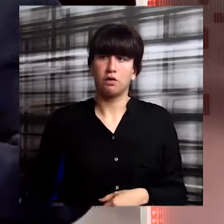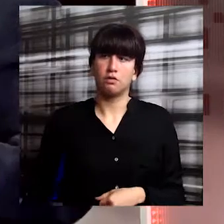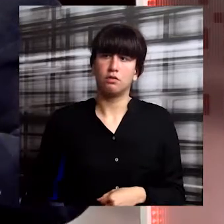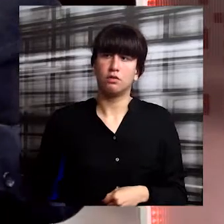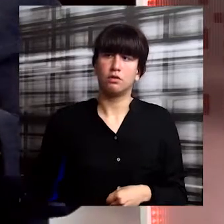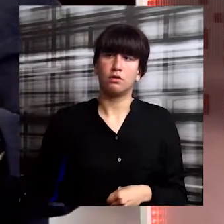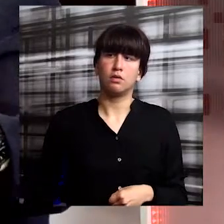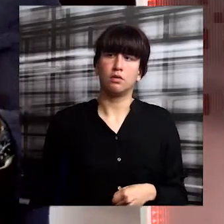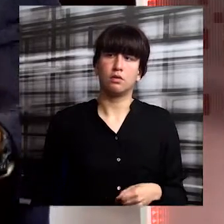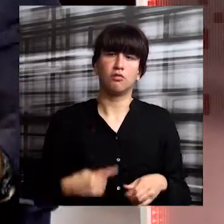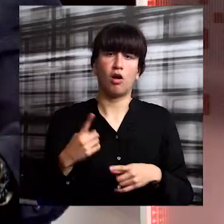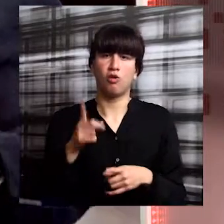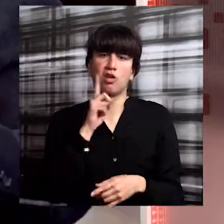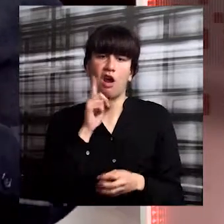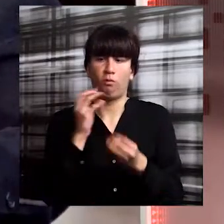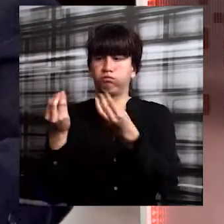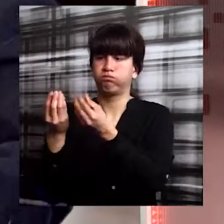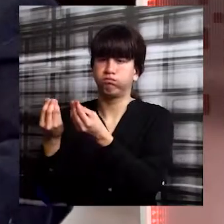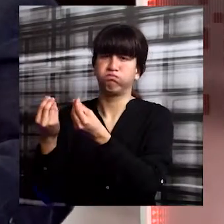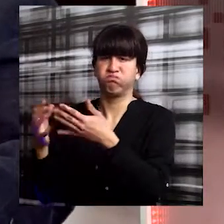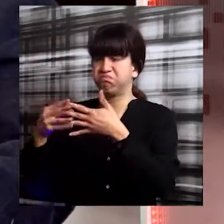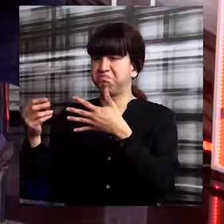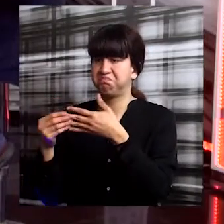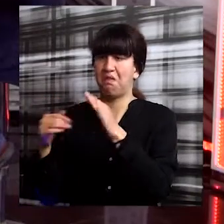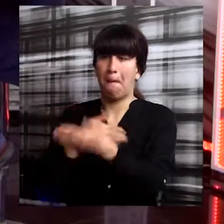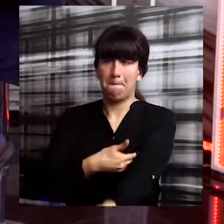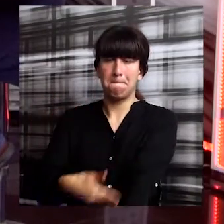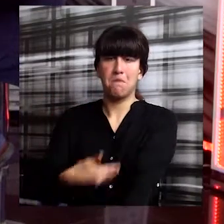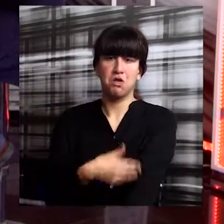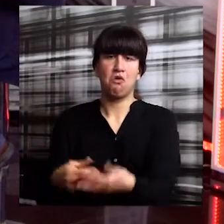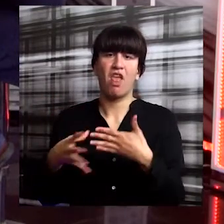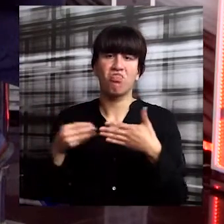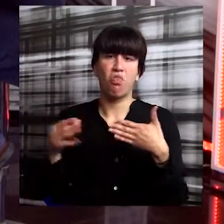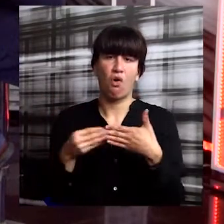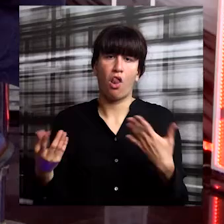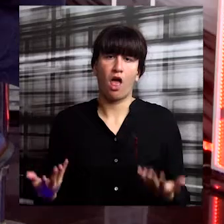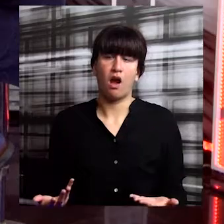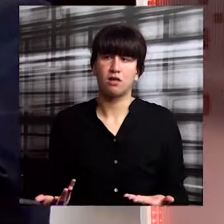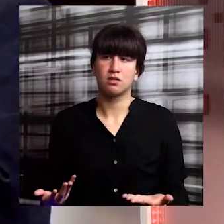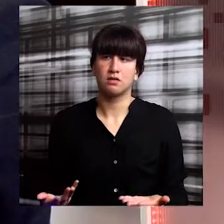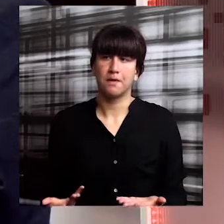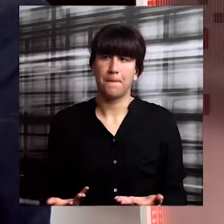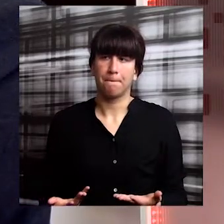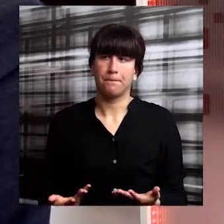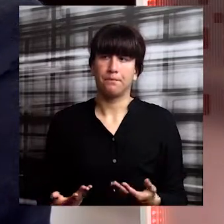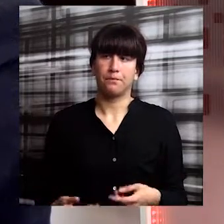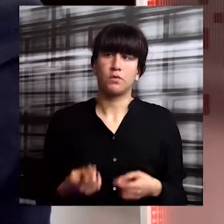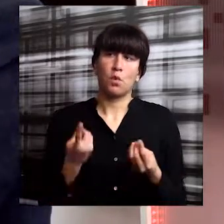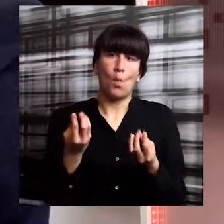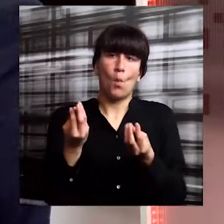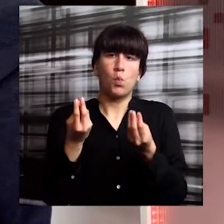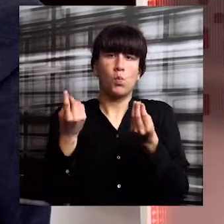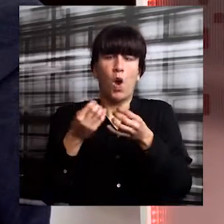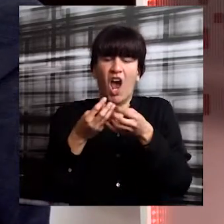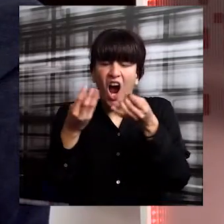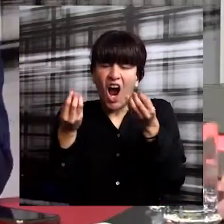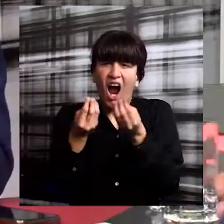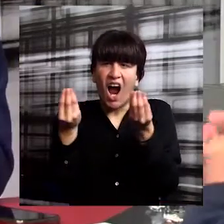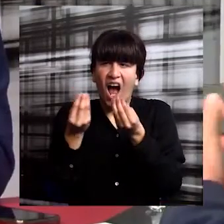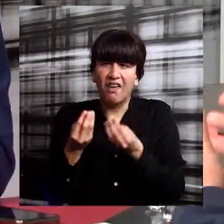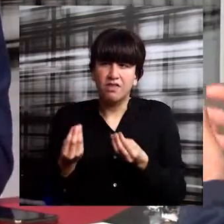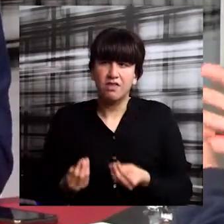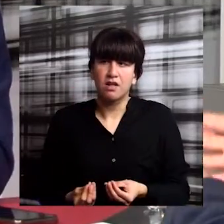vienen tantos miles de millones de dólares para paliar esta situación. Pero ¿de qué manera, por ejemplo, un gobernador regional sin una cantidad de presupuesto X